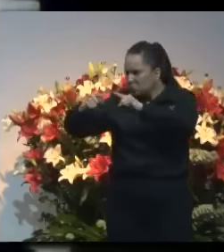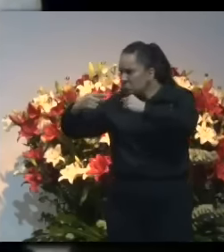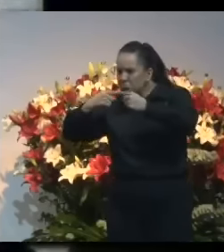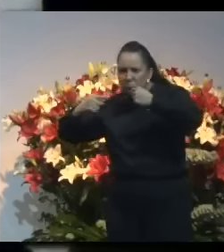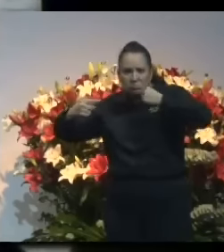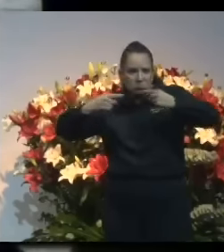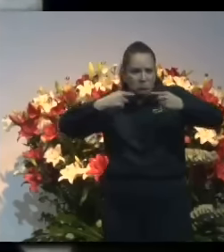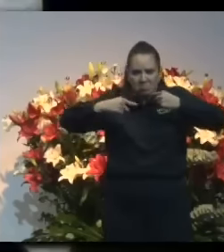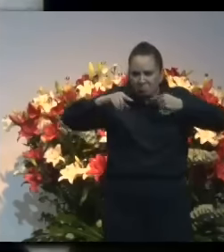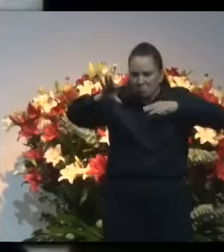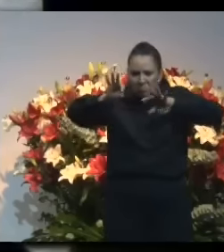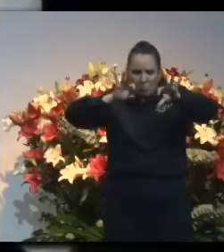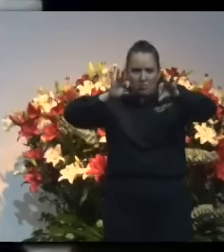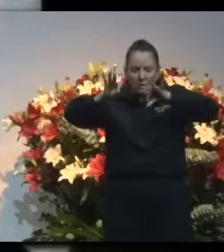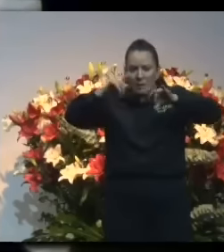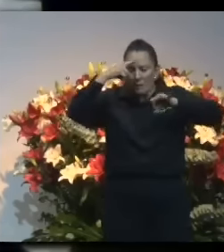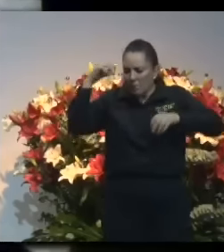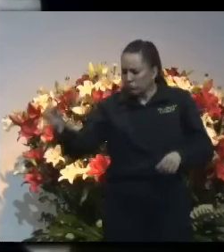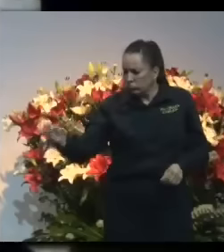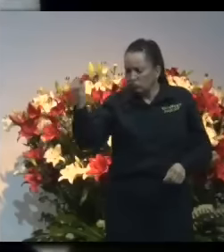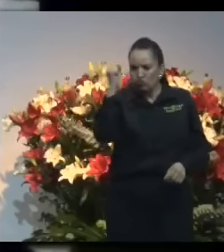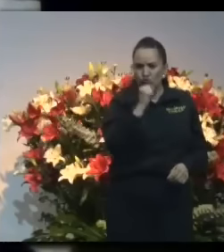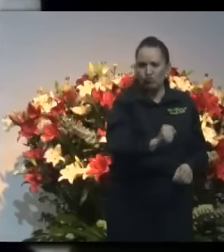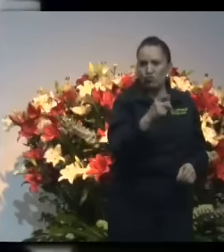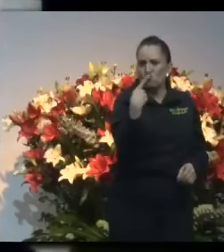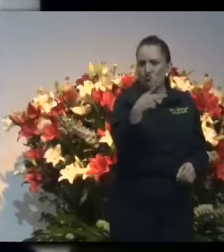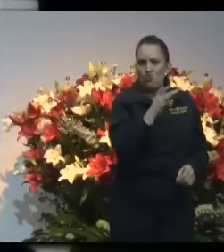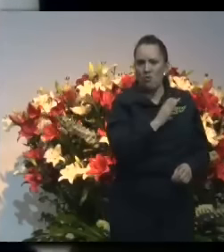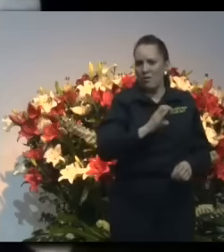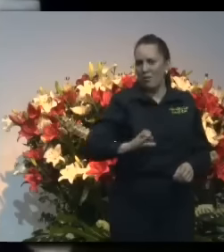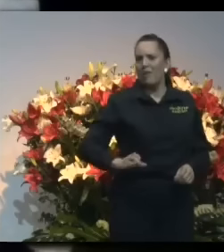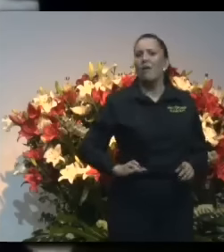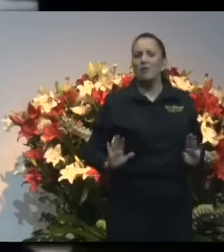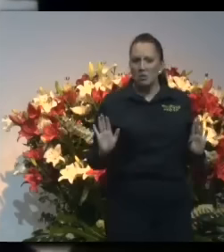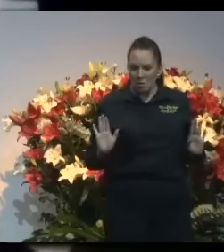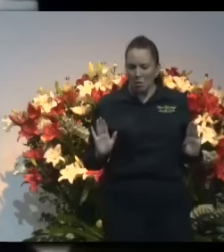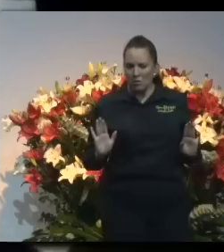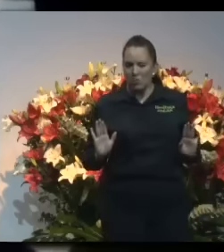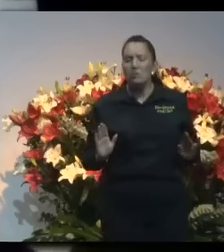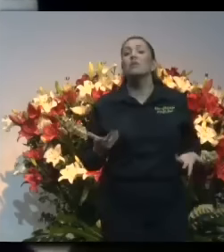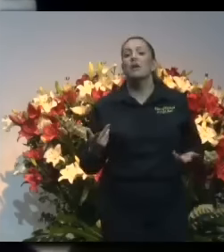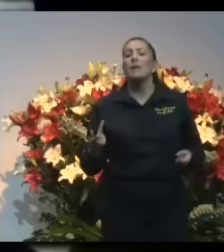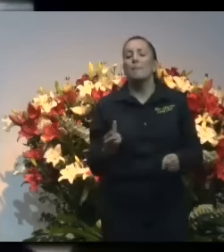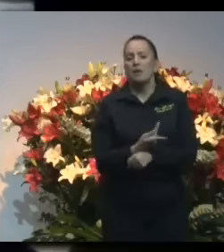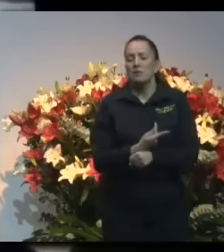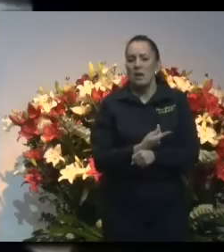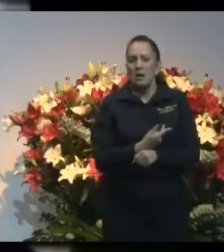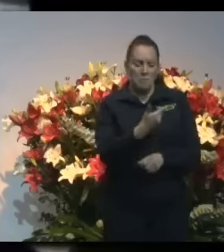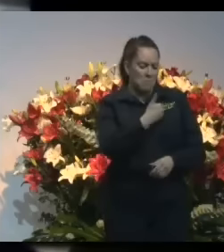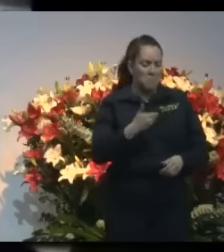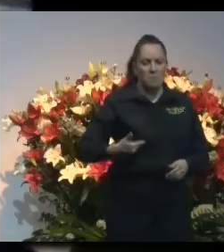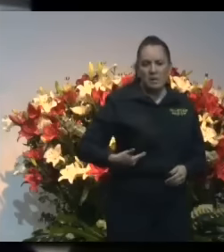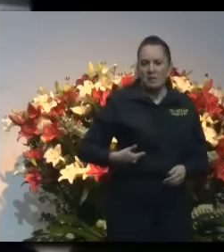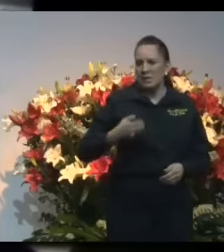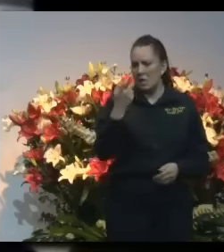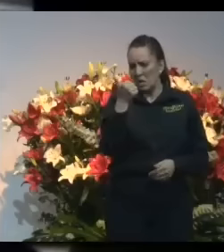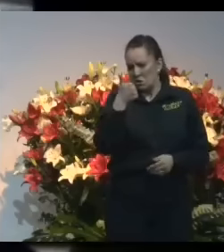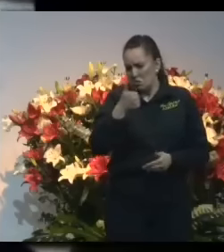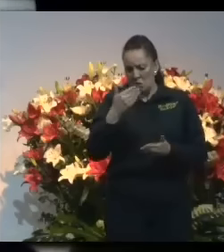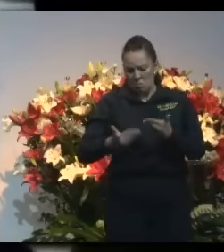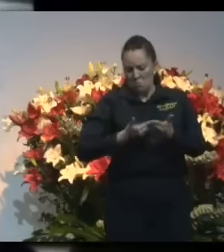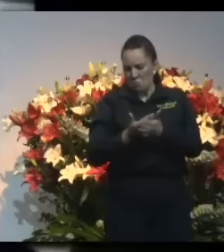poner un par de candidatos a la Suprema Corte de Justicia. ¿Por qué no? Y entonces el presidente recibe a 6 propuestas y